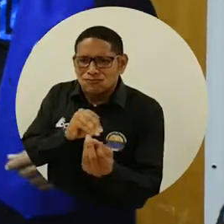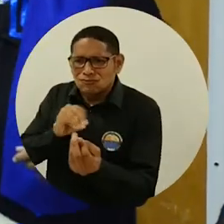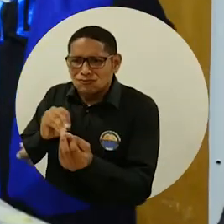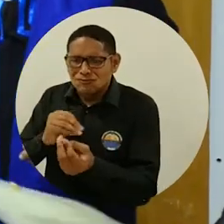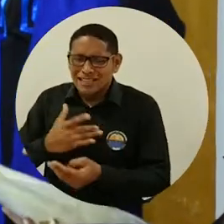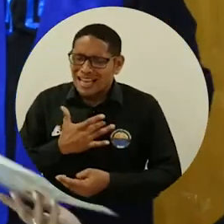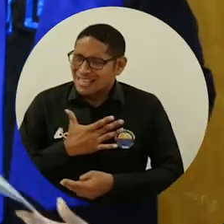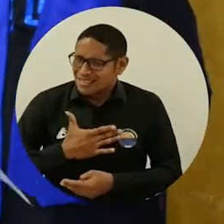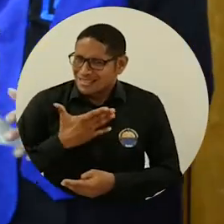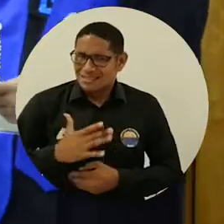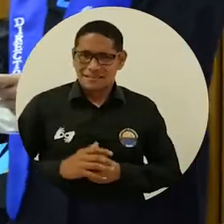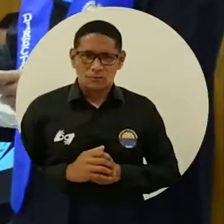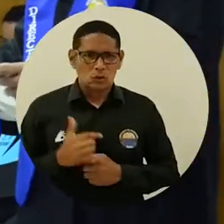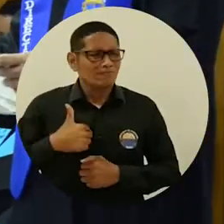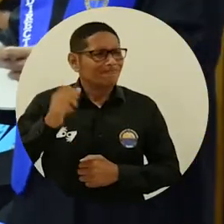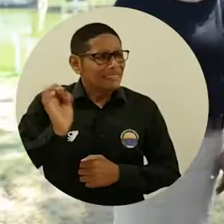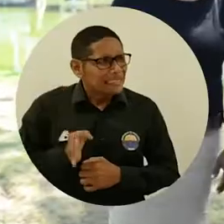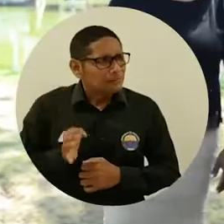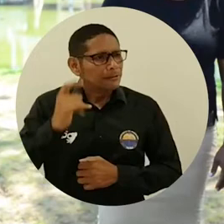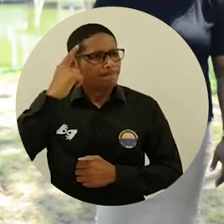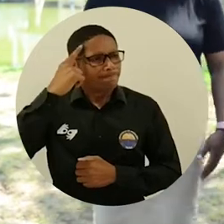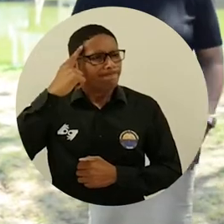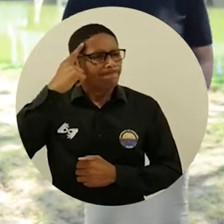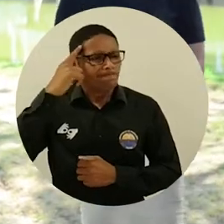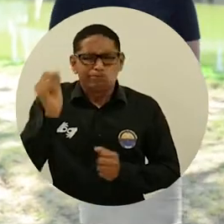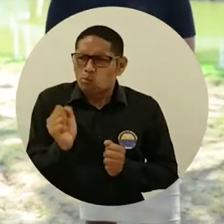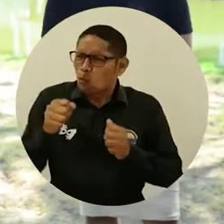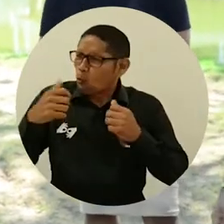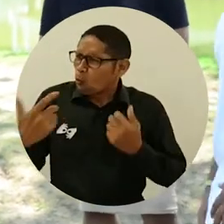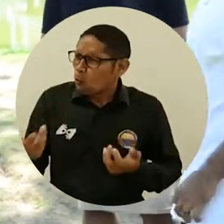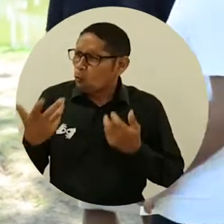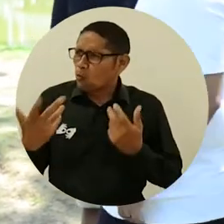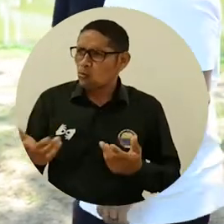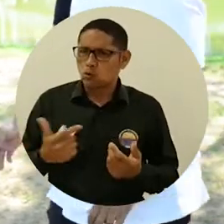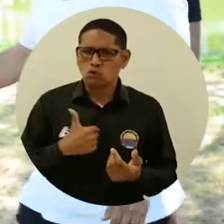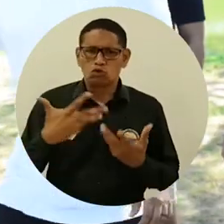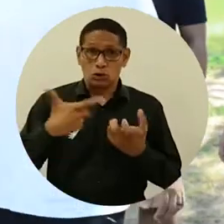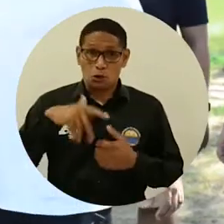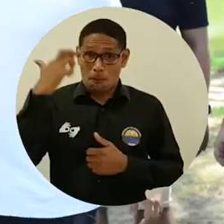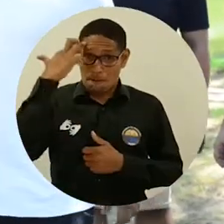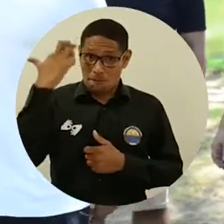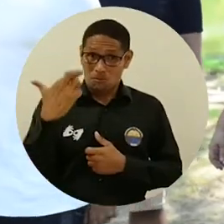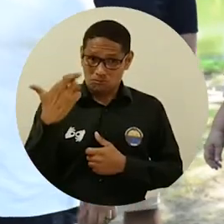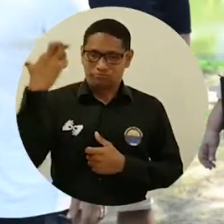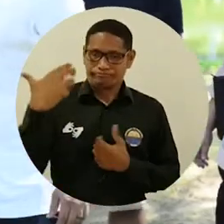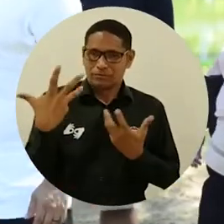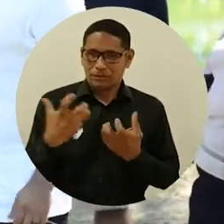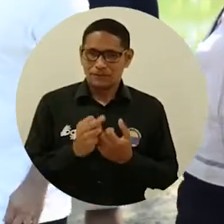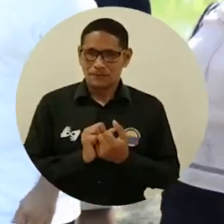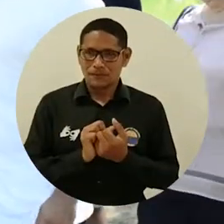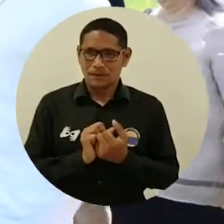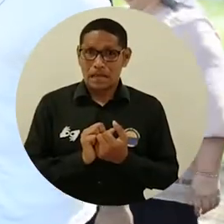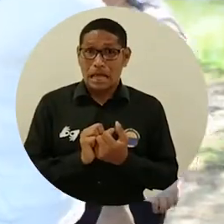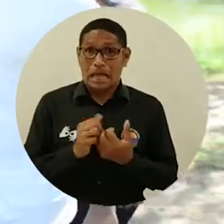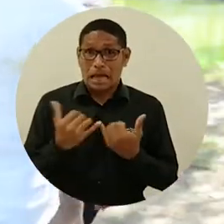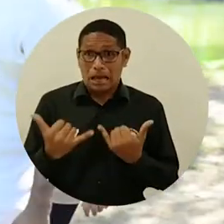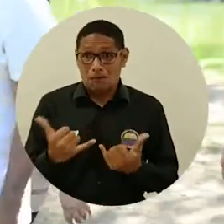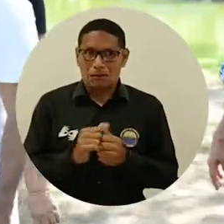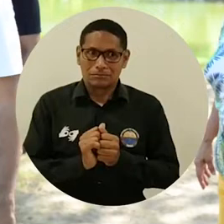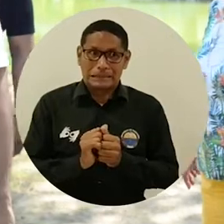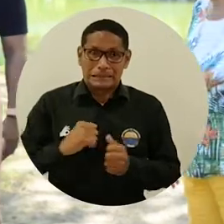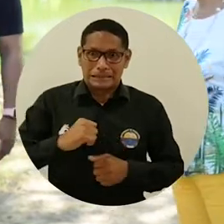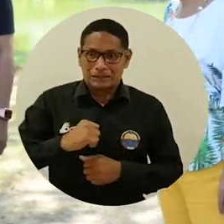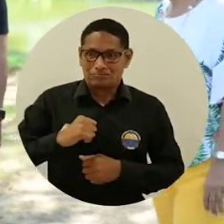formador. Siempre tenía la inquietud, tenía el deseo de profesionalizarme. La